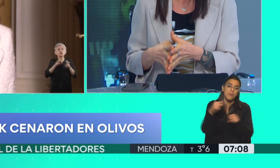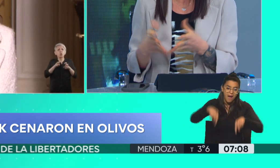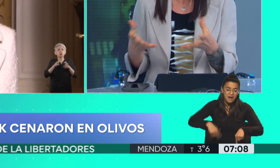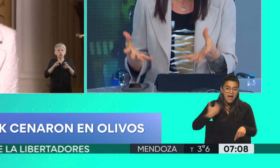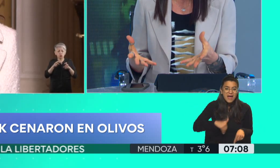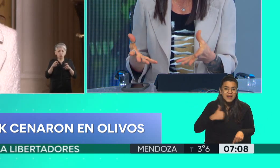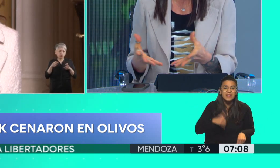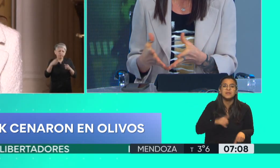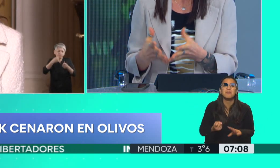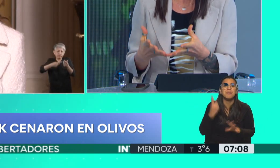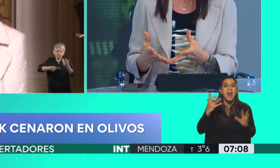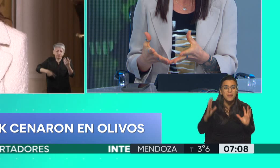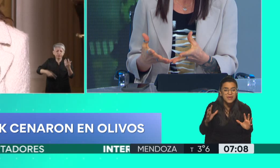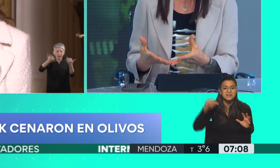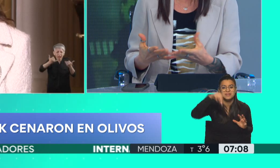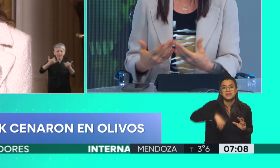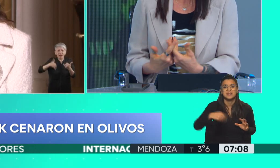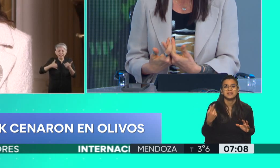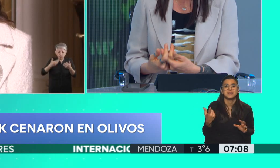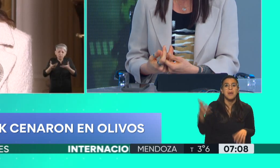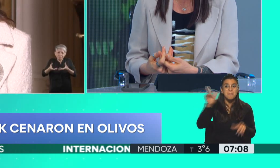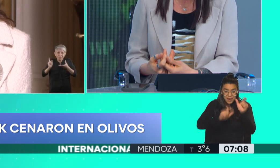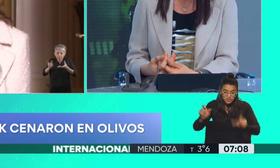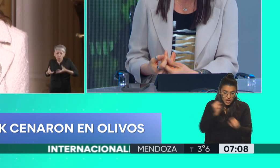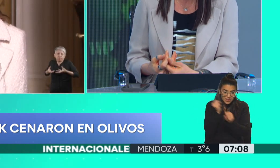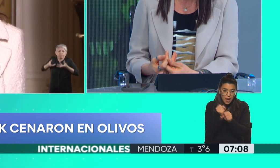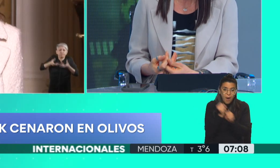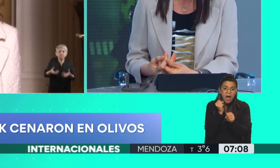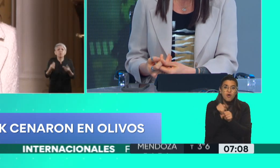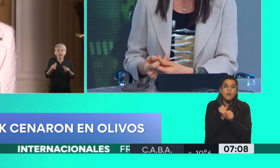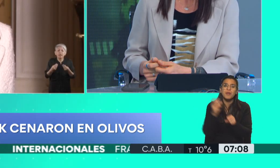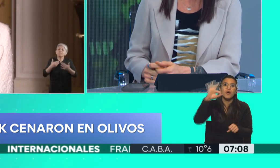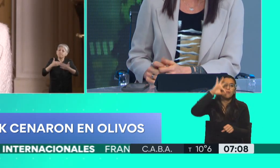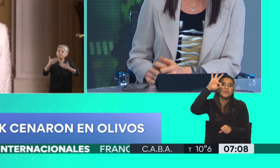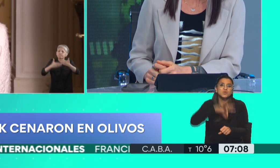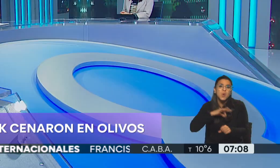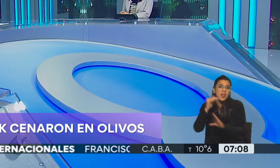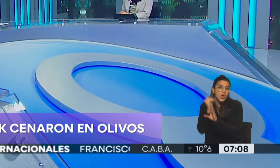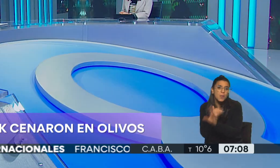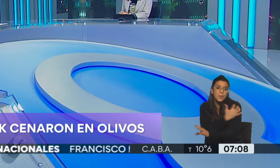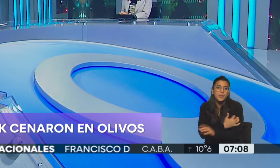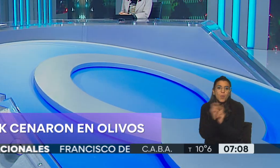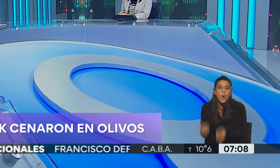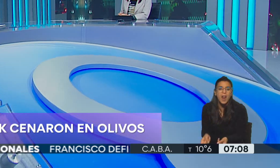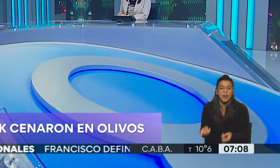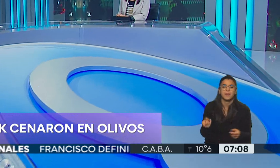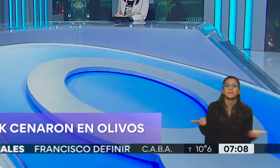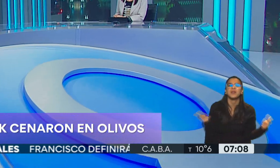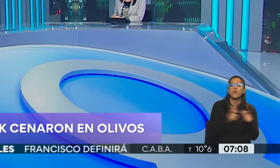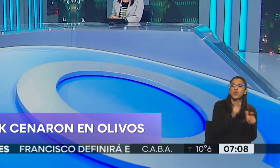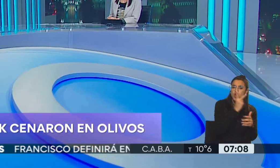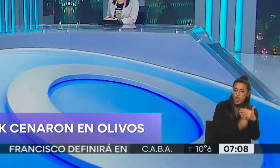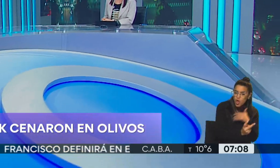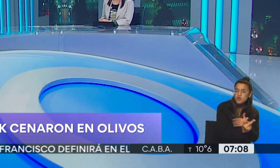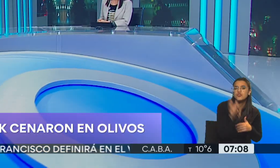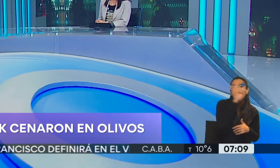argentina por primera vez los los asalariados estén bajo la línea de pobreza fue una reunión a solas entre el presidente y la visión a reunión